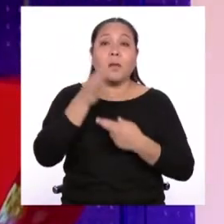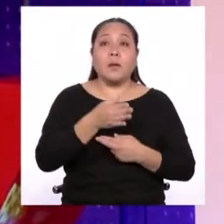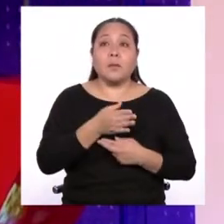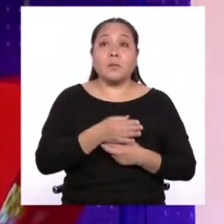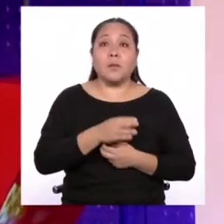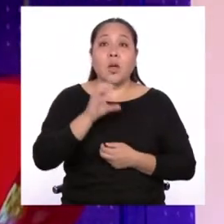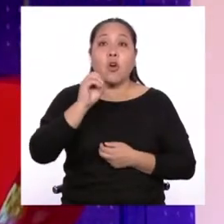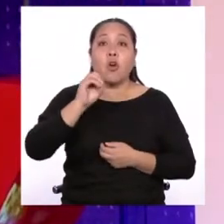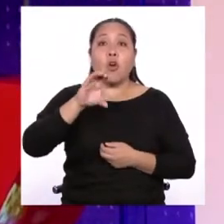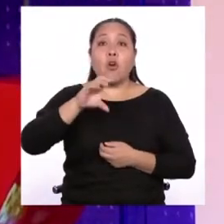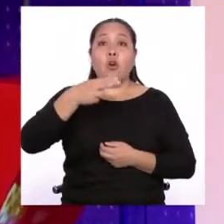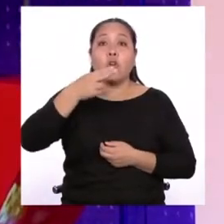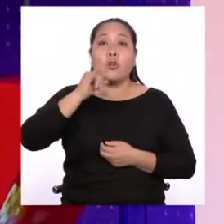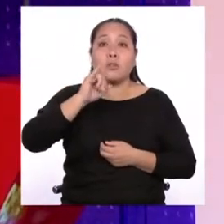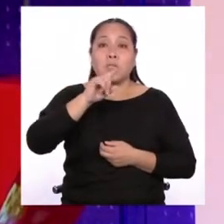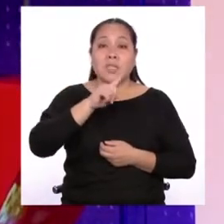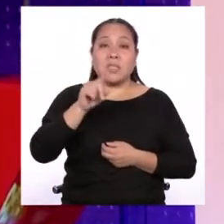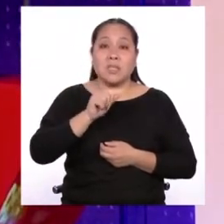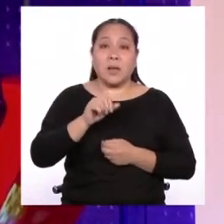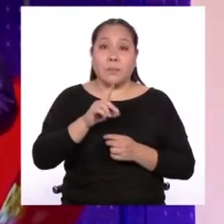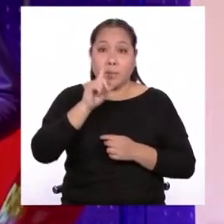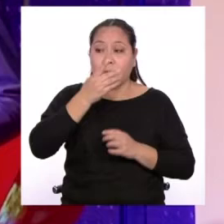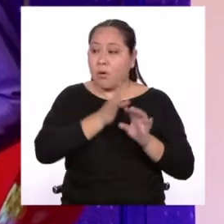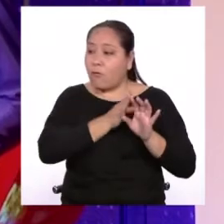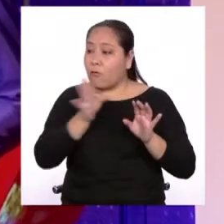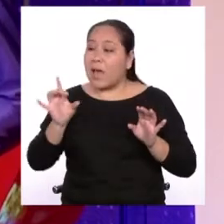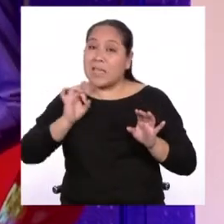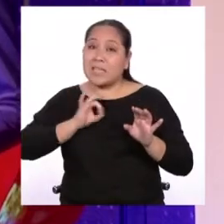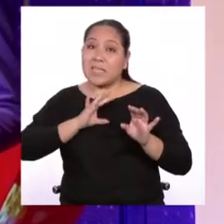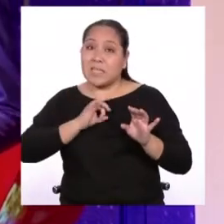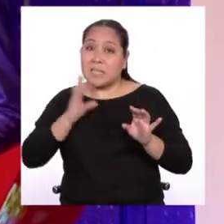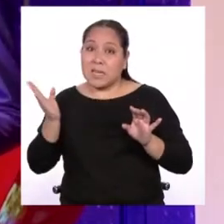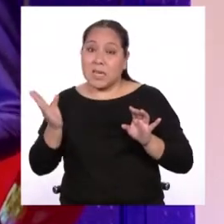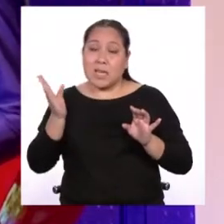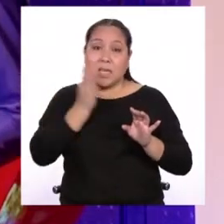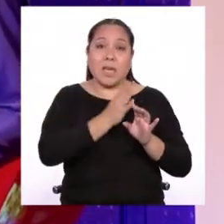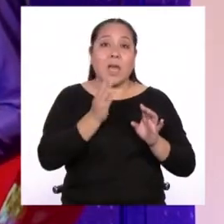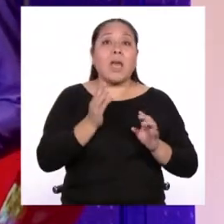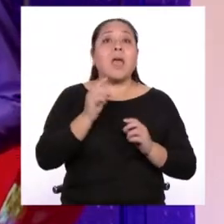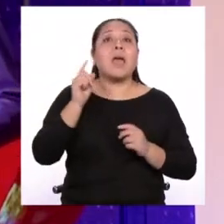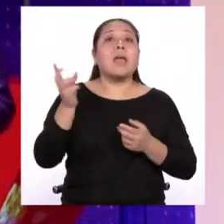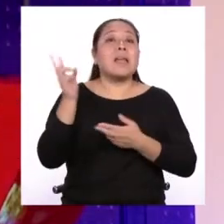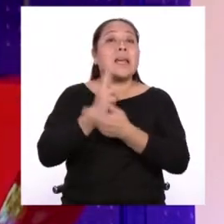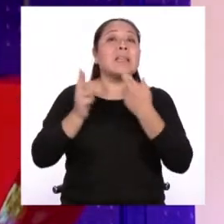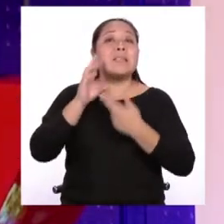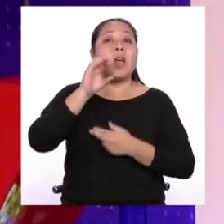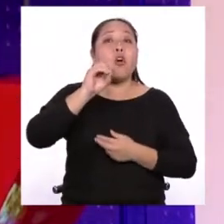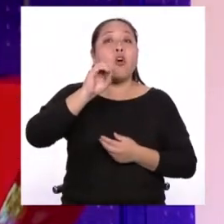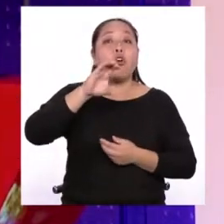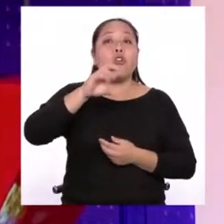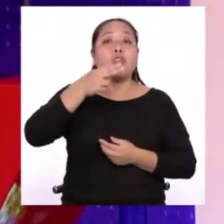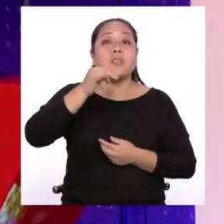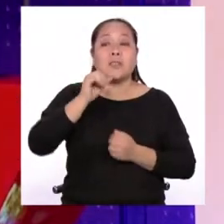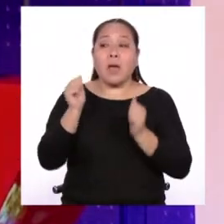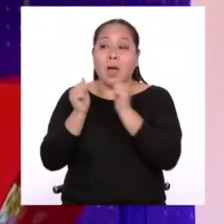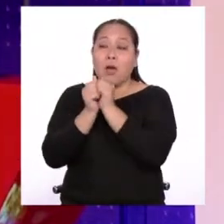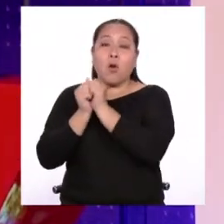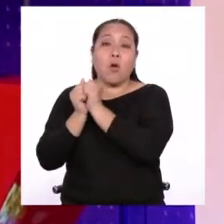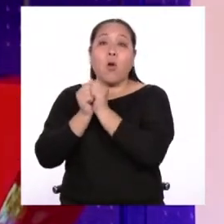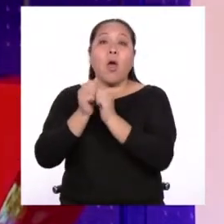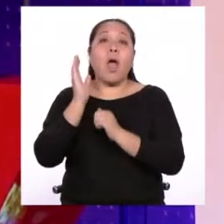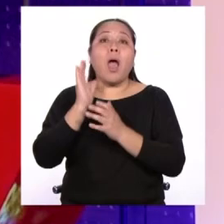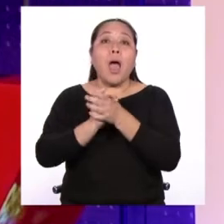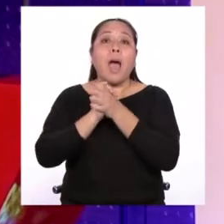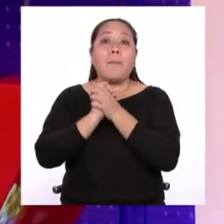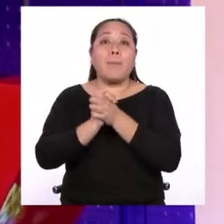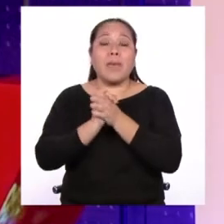a Uchiza desde Chile, junto a mi amiga Elba Aylas, decidimos implementar